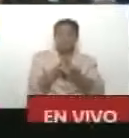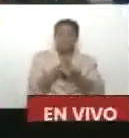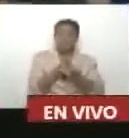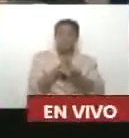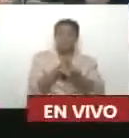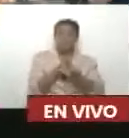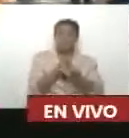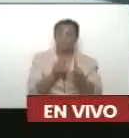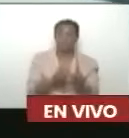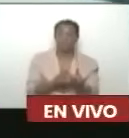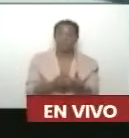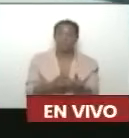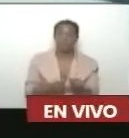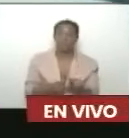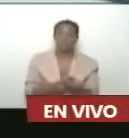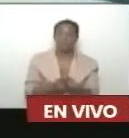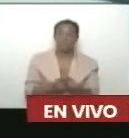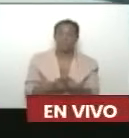Segundo consenso.